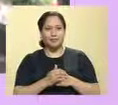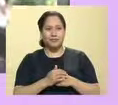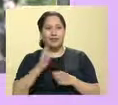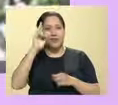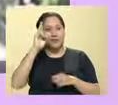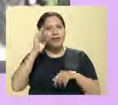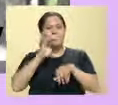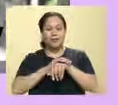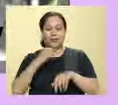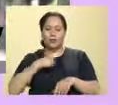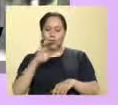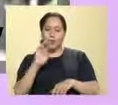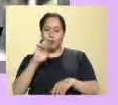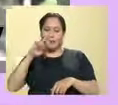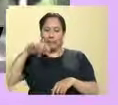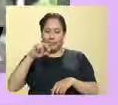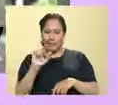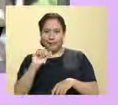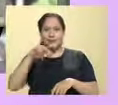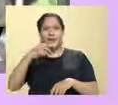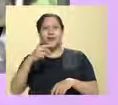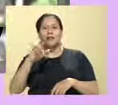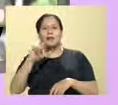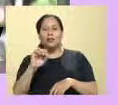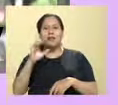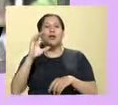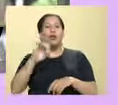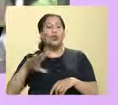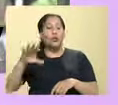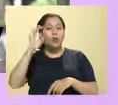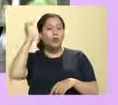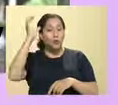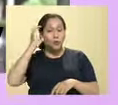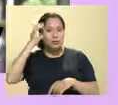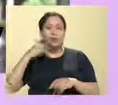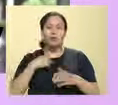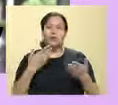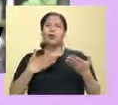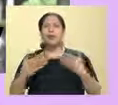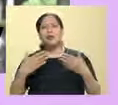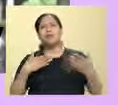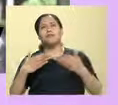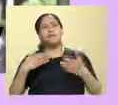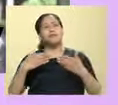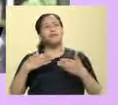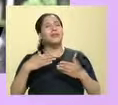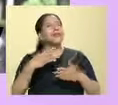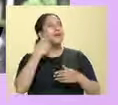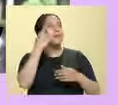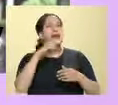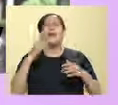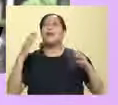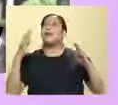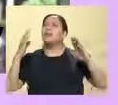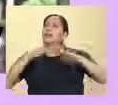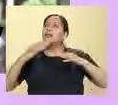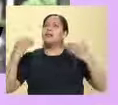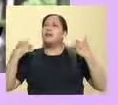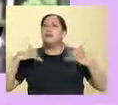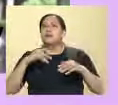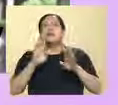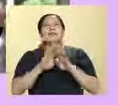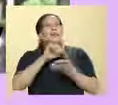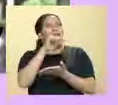Hola amigos, soy Brenda Angulo y me encuentro en la Colonia Condesa. Y caminar por aquí, de verdad, para disfrutar del paisaje,